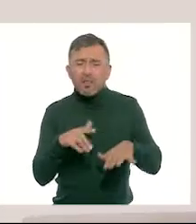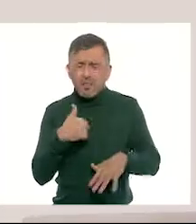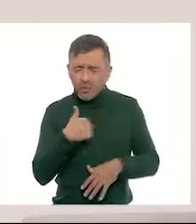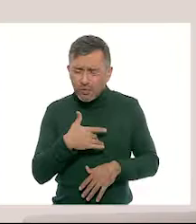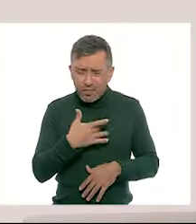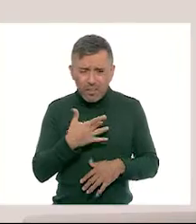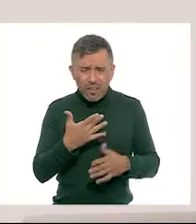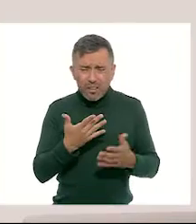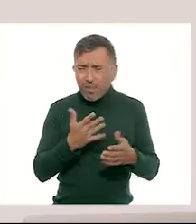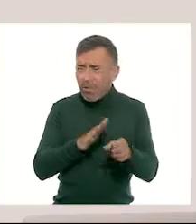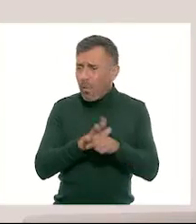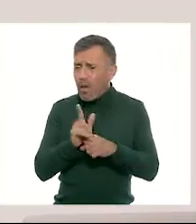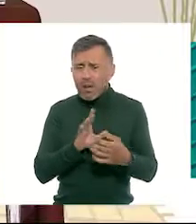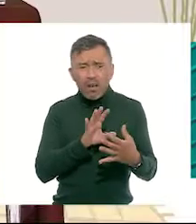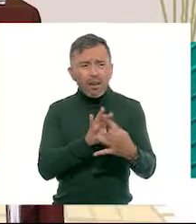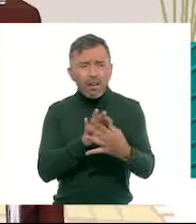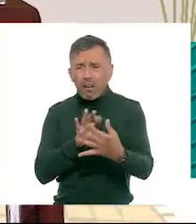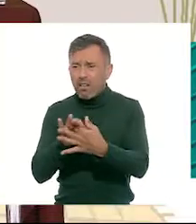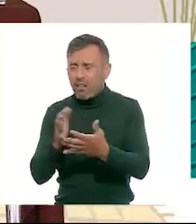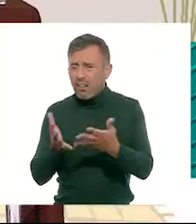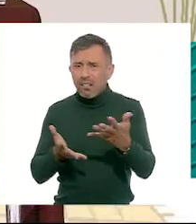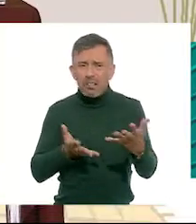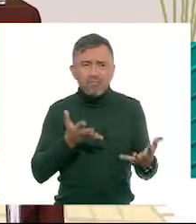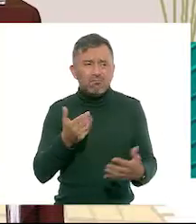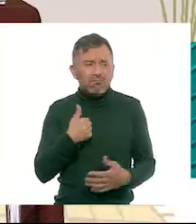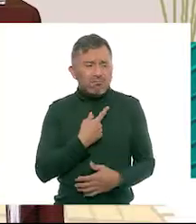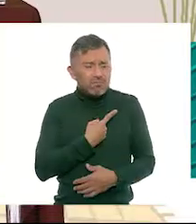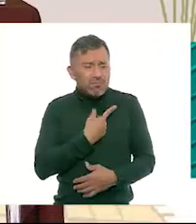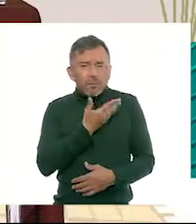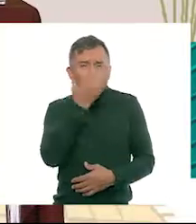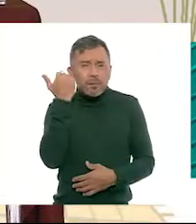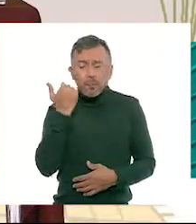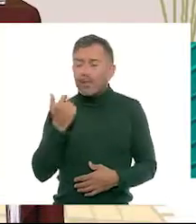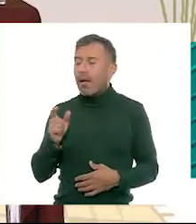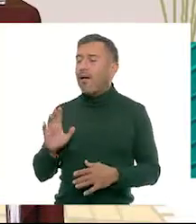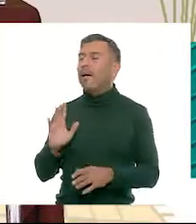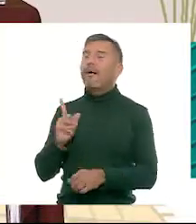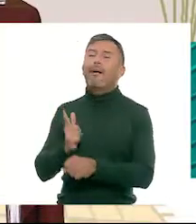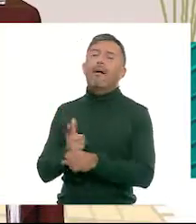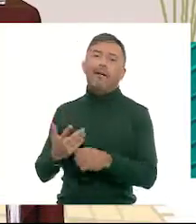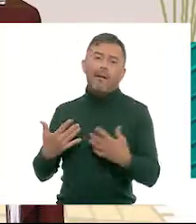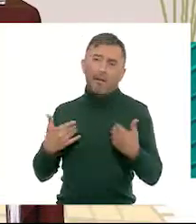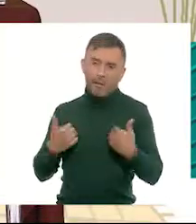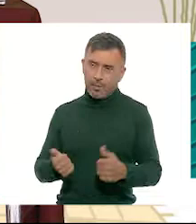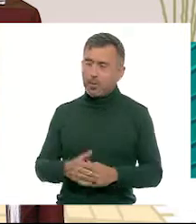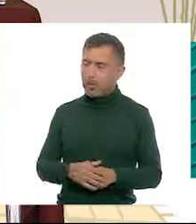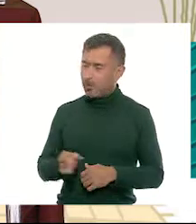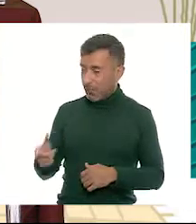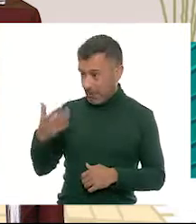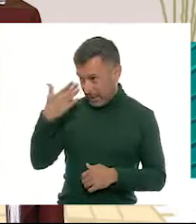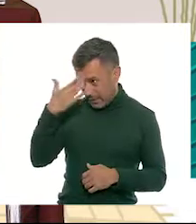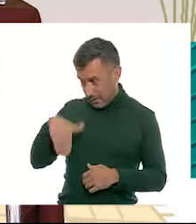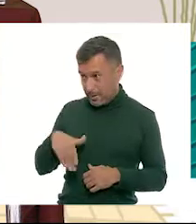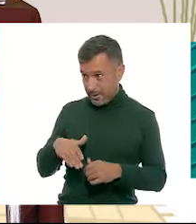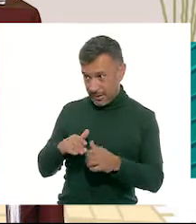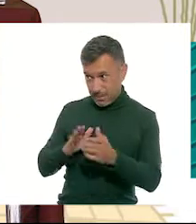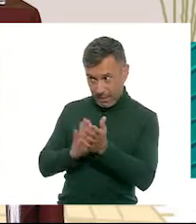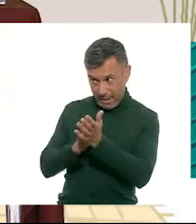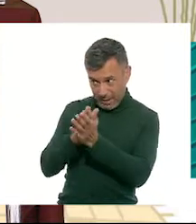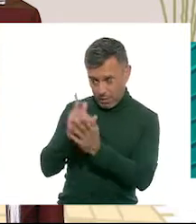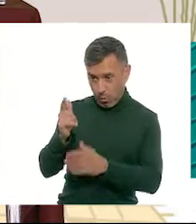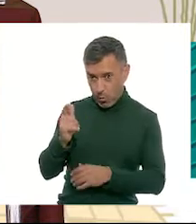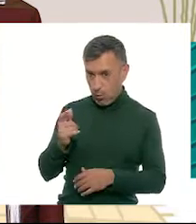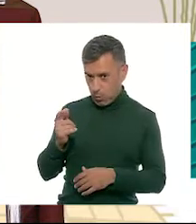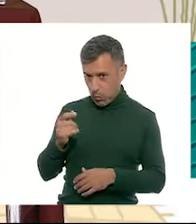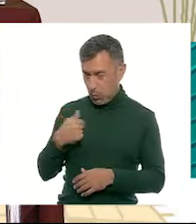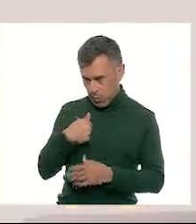pertenezco. ¡Ah! Ya te entiendo. ¿Sabes qué, Pandereta? Nosotros vamos a ayudarte.